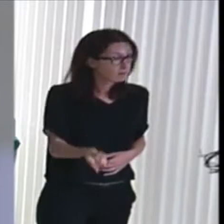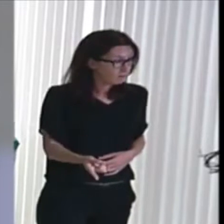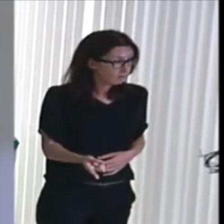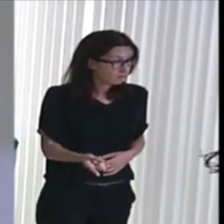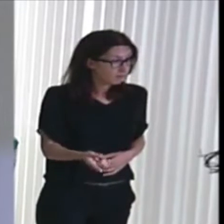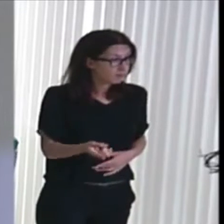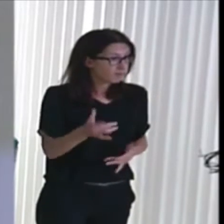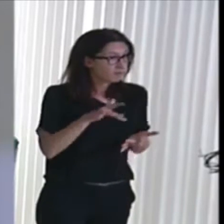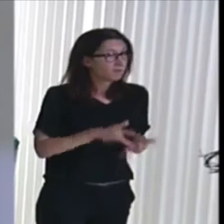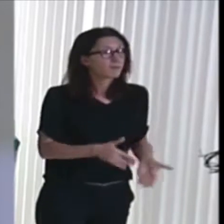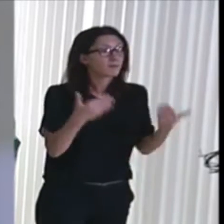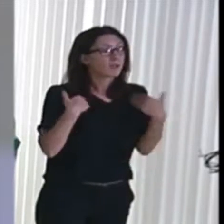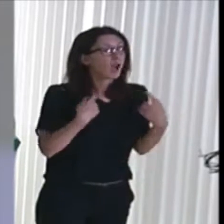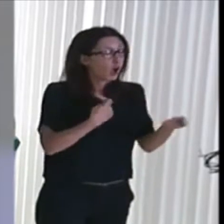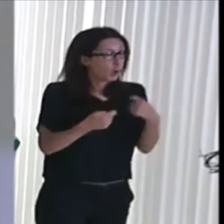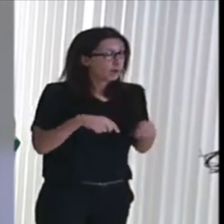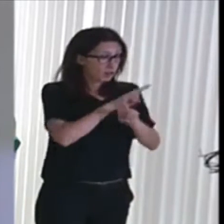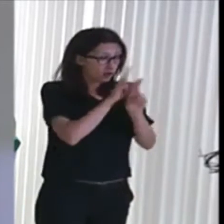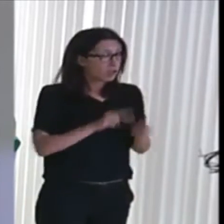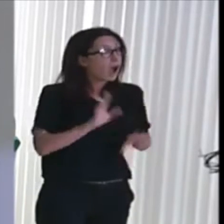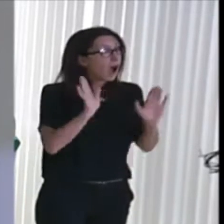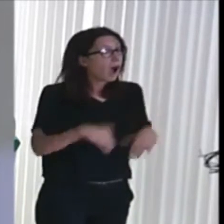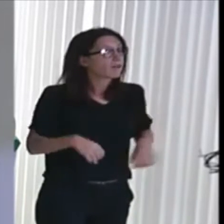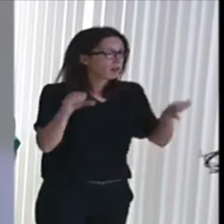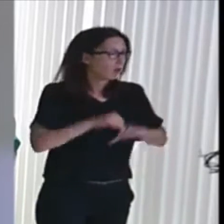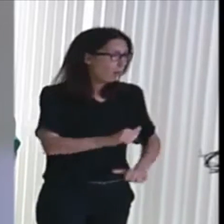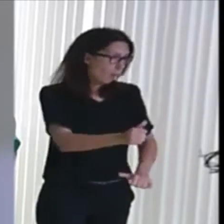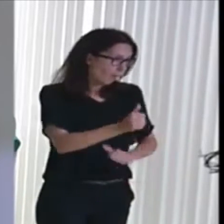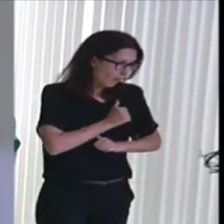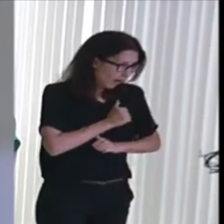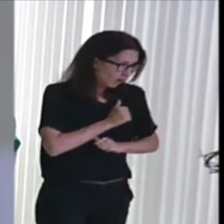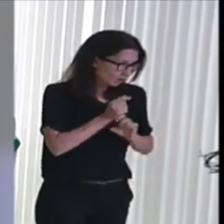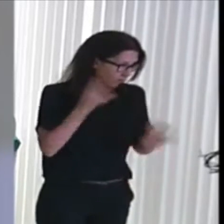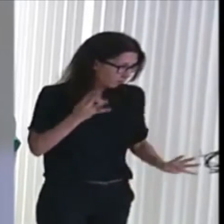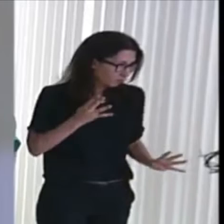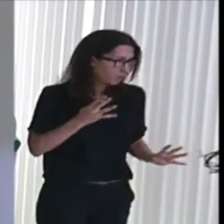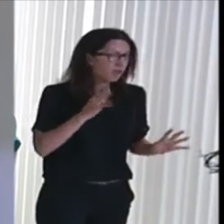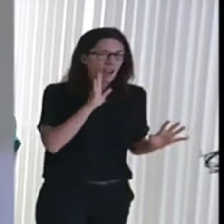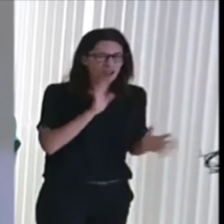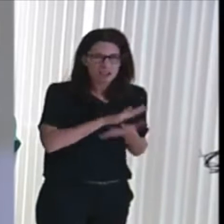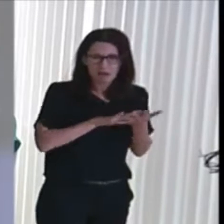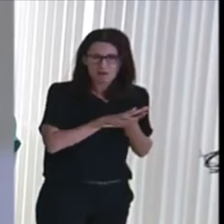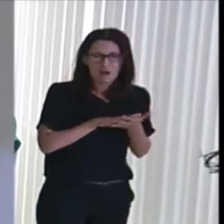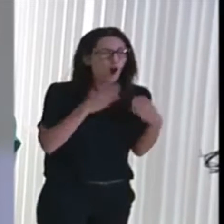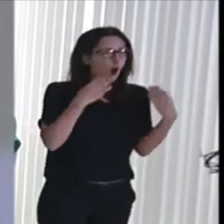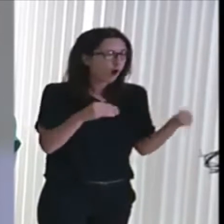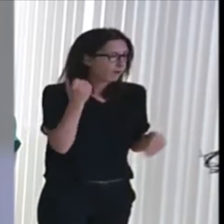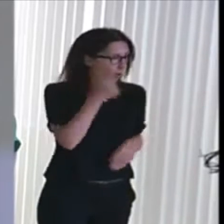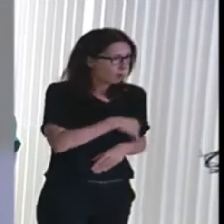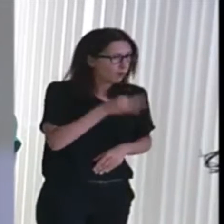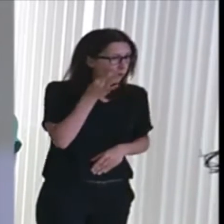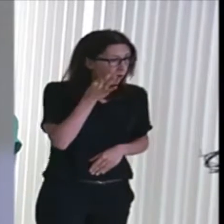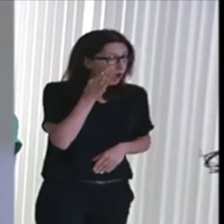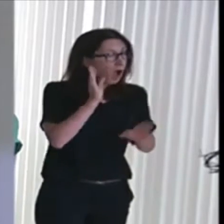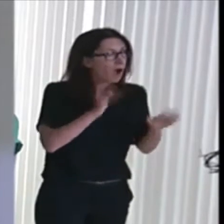pasó a ser comercial internacional. La crisis la llevó a la cola del paro, como muchos de los jóvenes y mujeres y hombres,